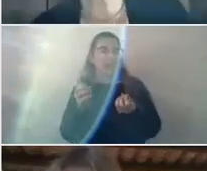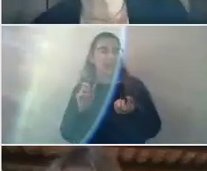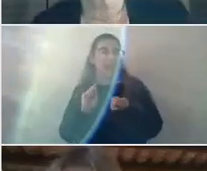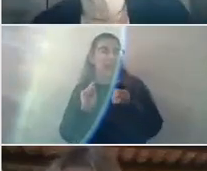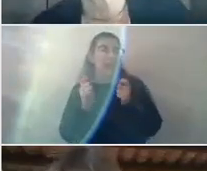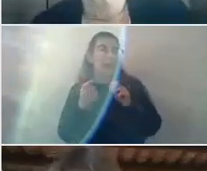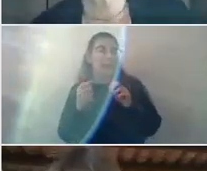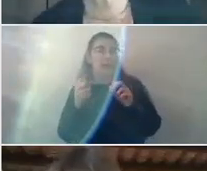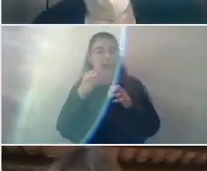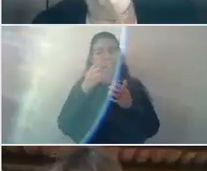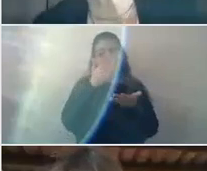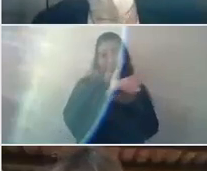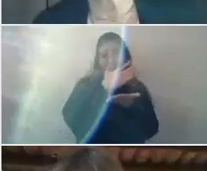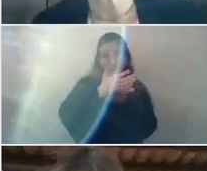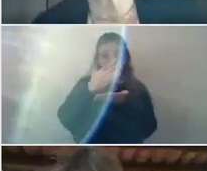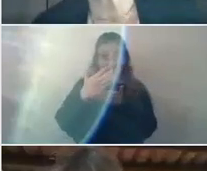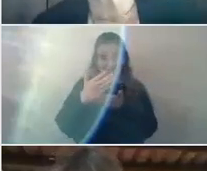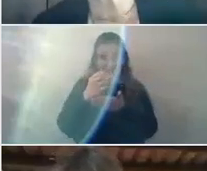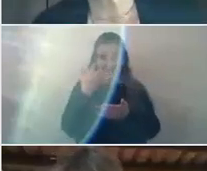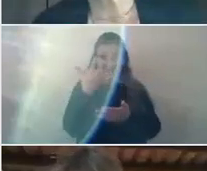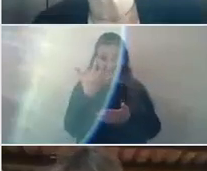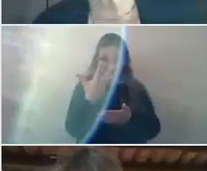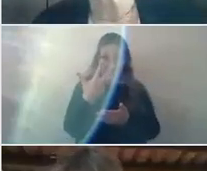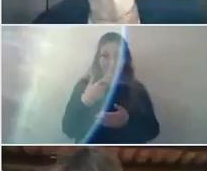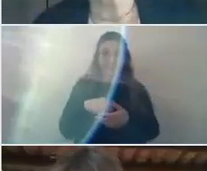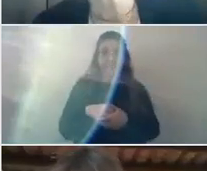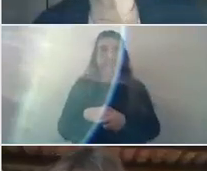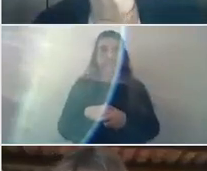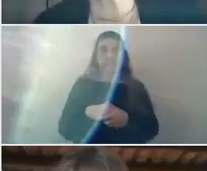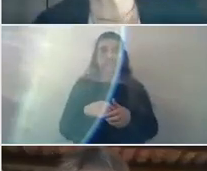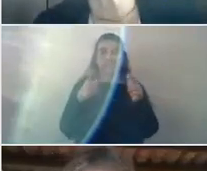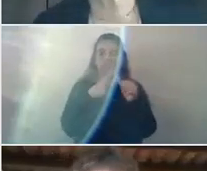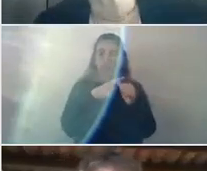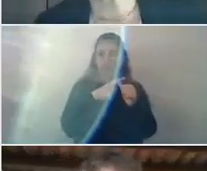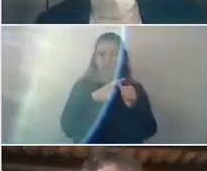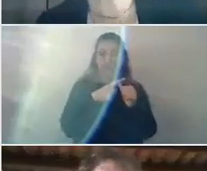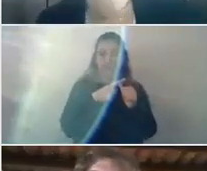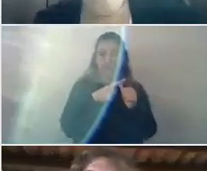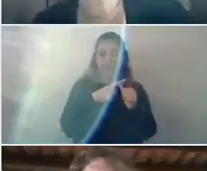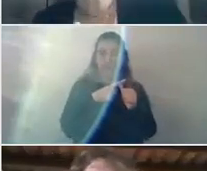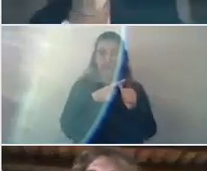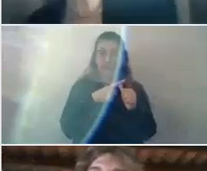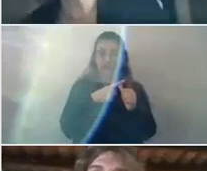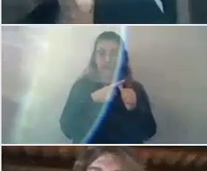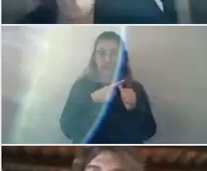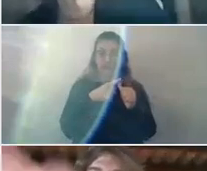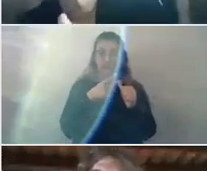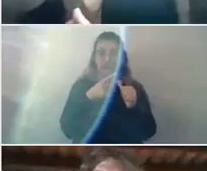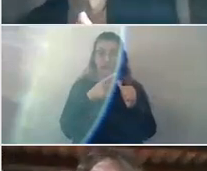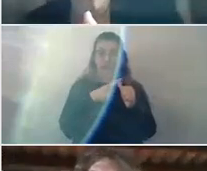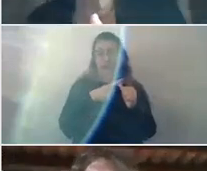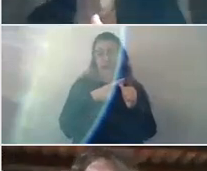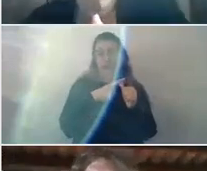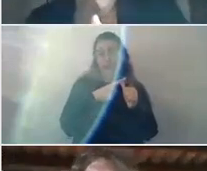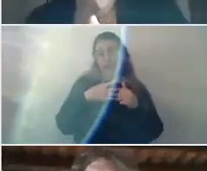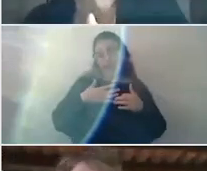tres partes fíjense desde la dimensión de desde una condición que habla de la